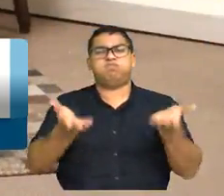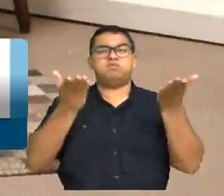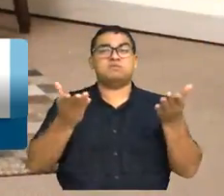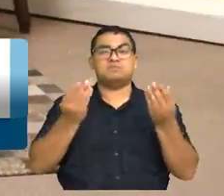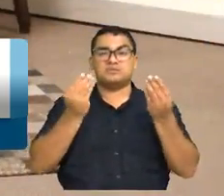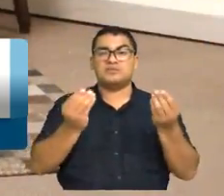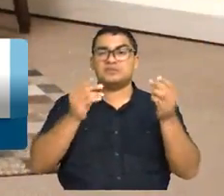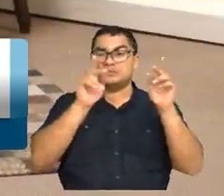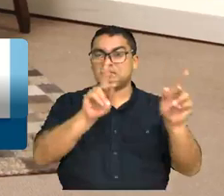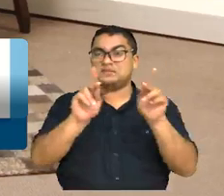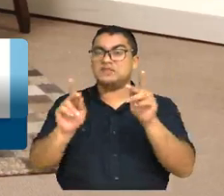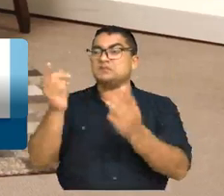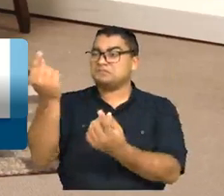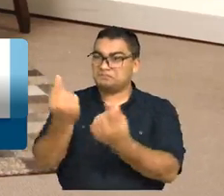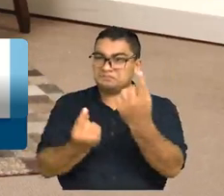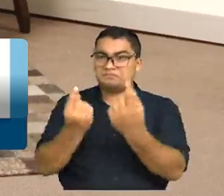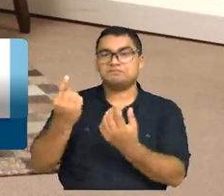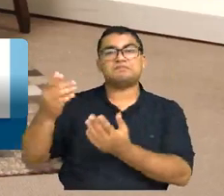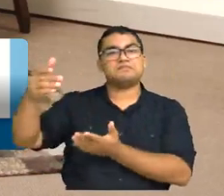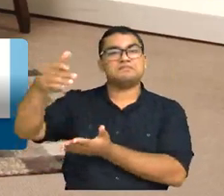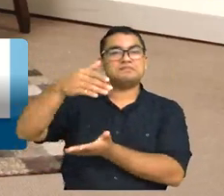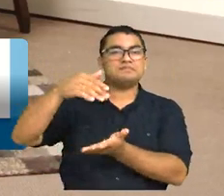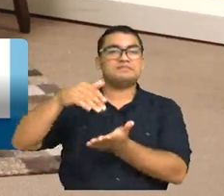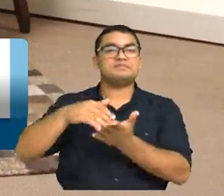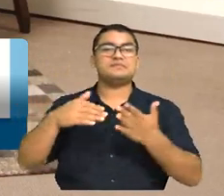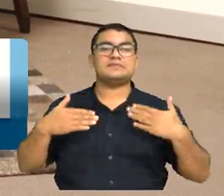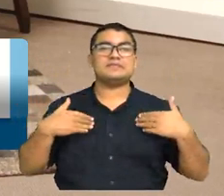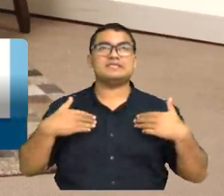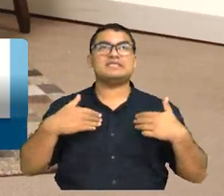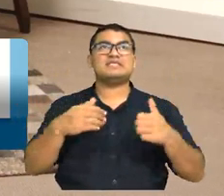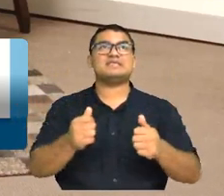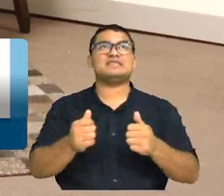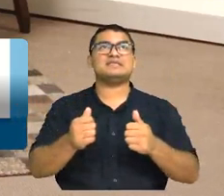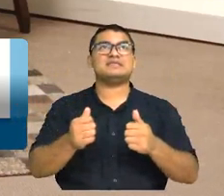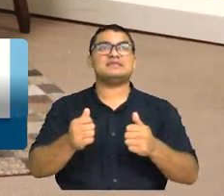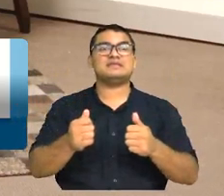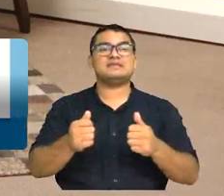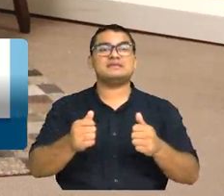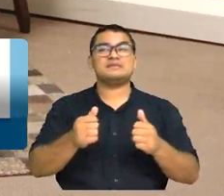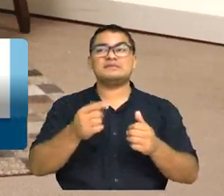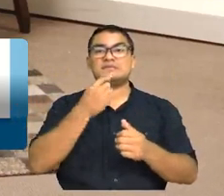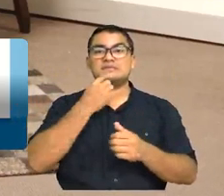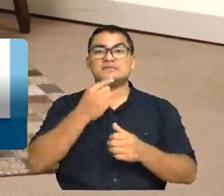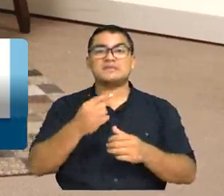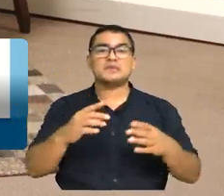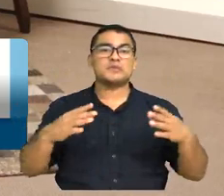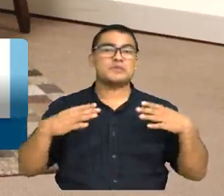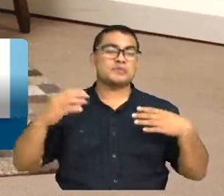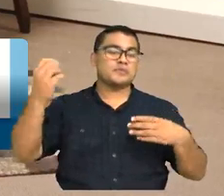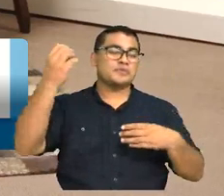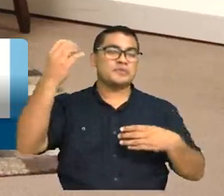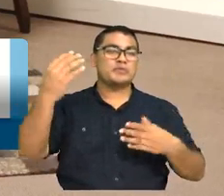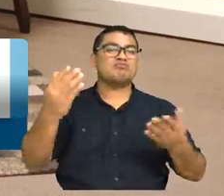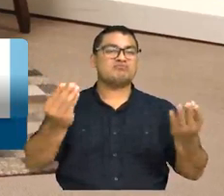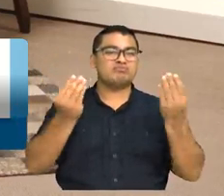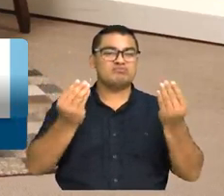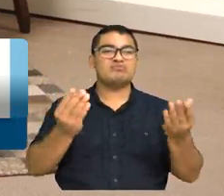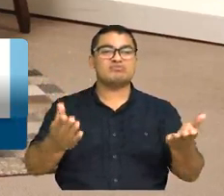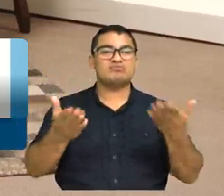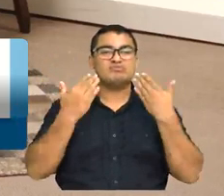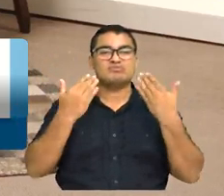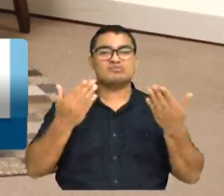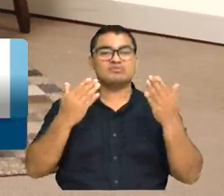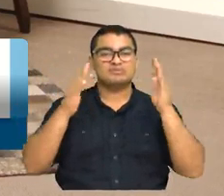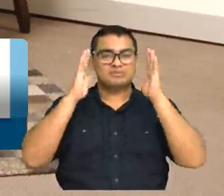casos. De una u otra forma siempre se presenta y siempre se resaltan los casos en las épocas de verano, donde produce más calor, como esta